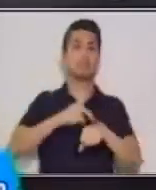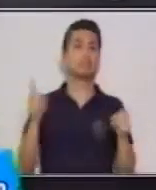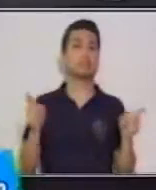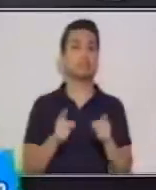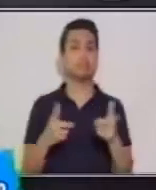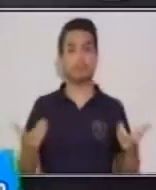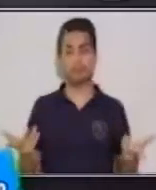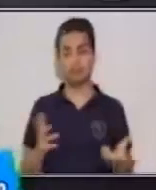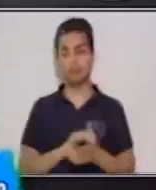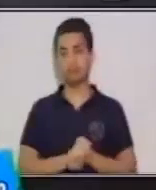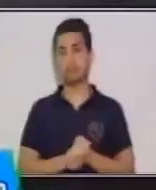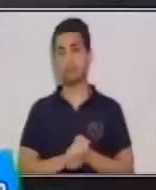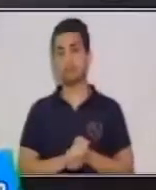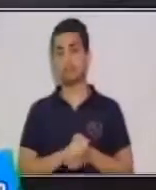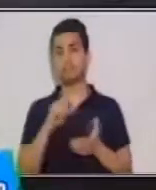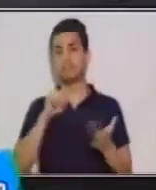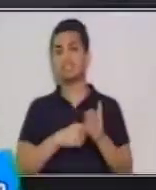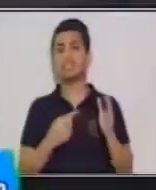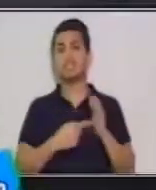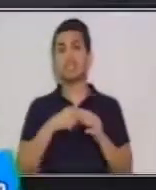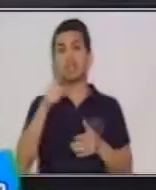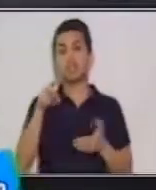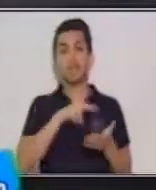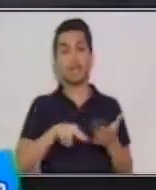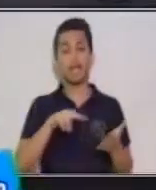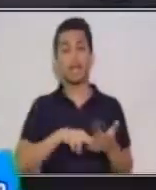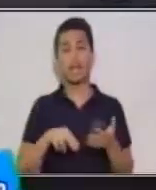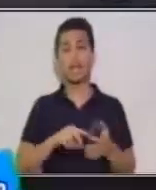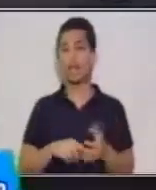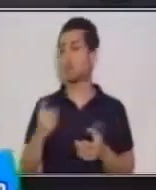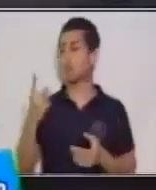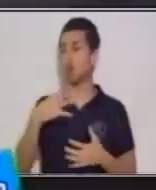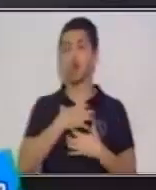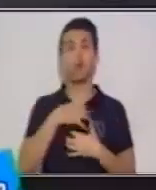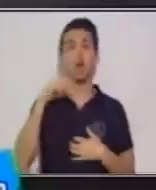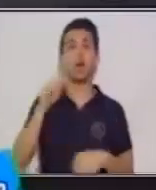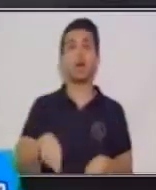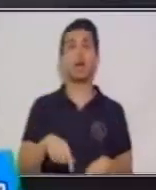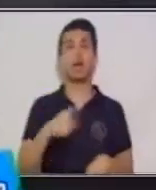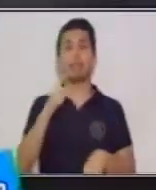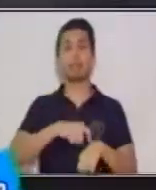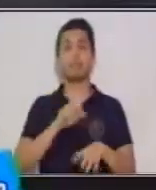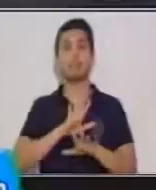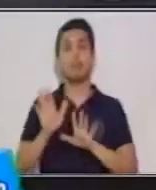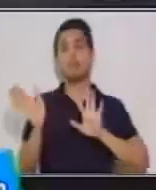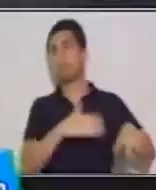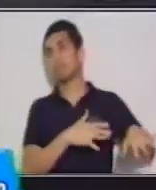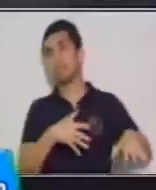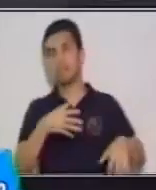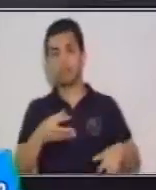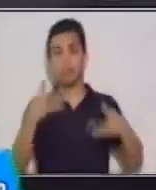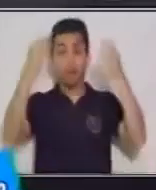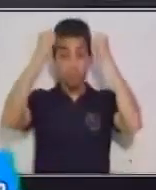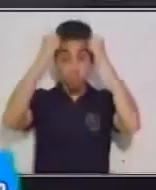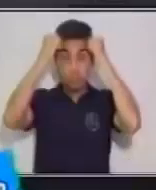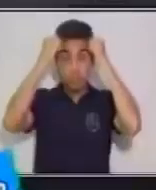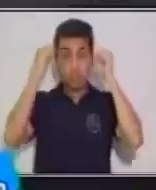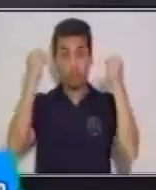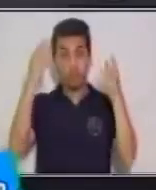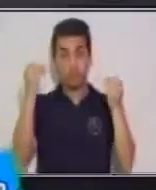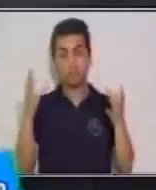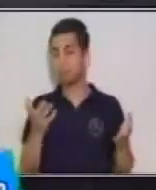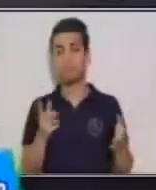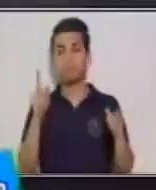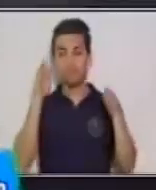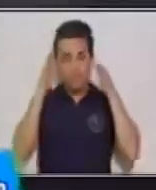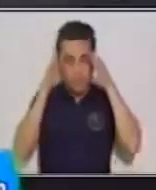momento. Significa que lees solo para ese instante, no guardas información, porque tu